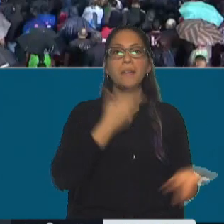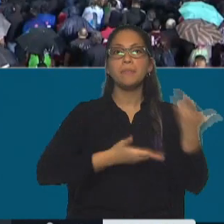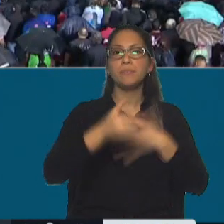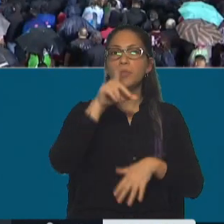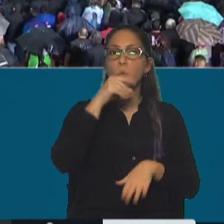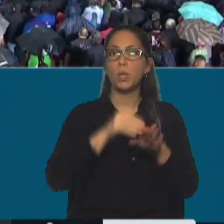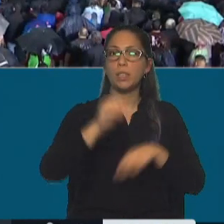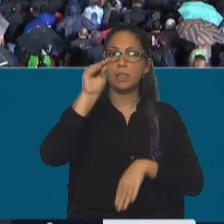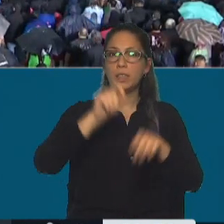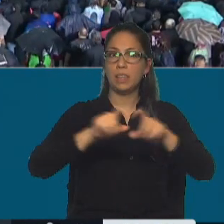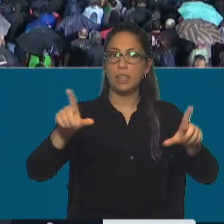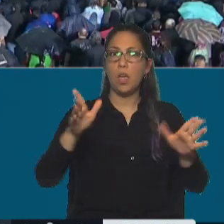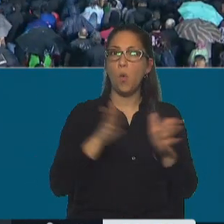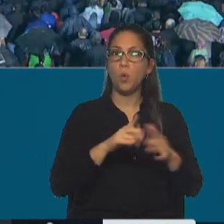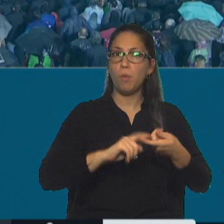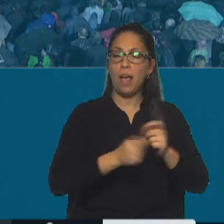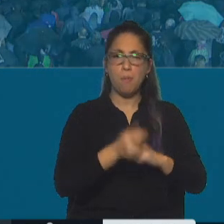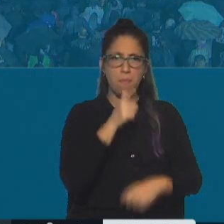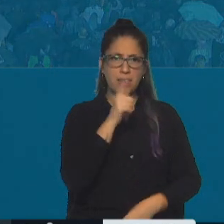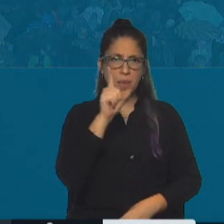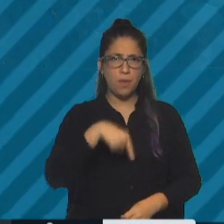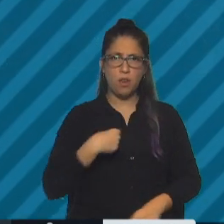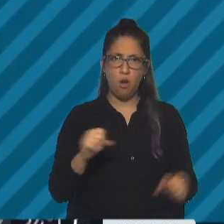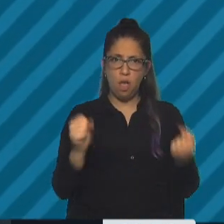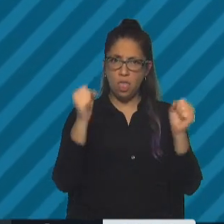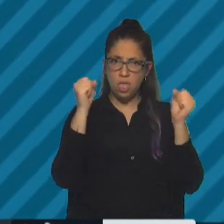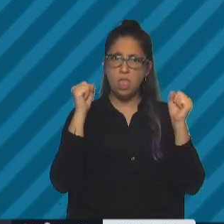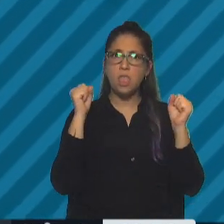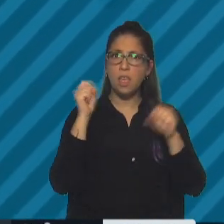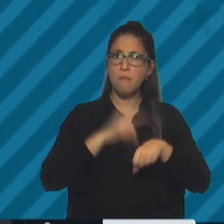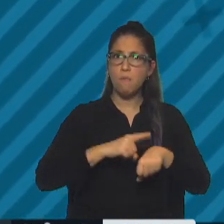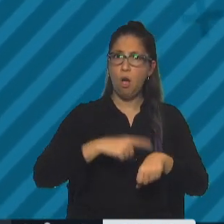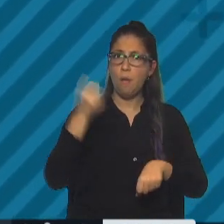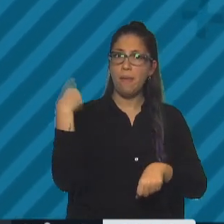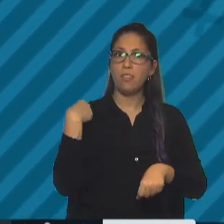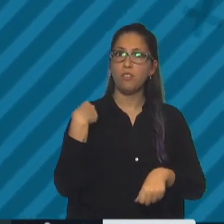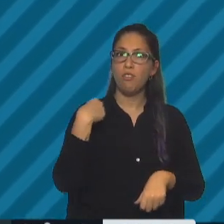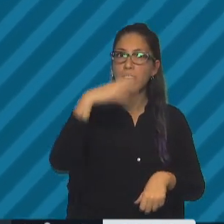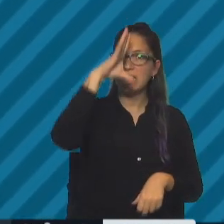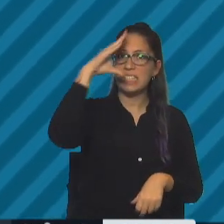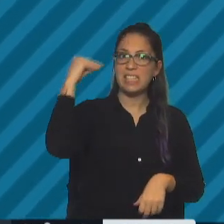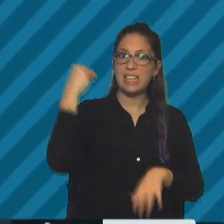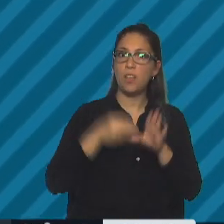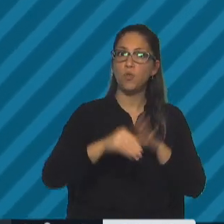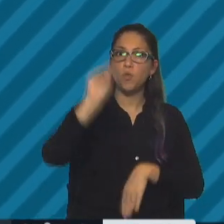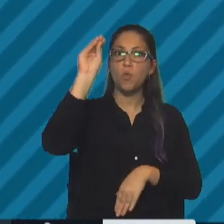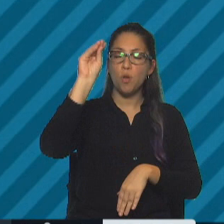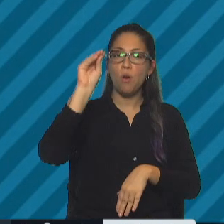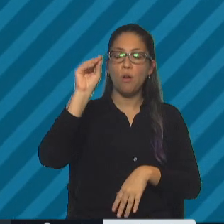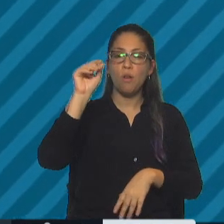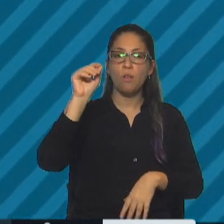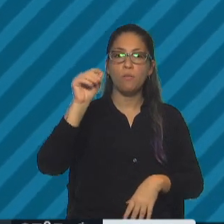por el Cambio. También parece que generó cierto nerviosismo cuando en la anteúltima aparición Cristina subió al ring